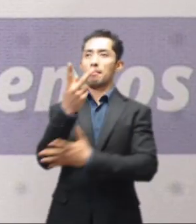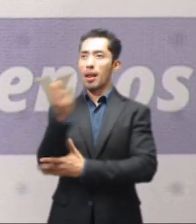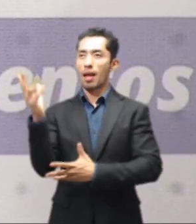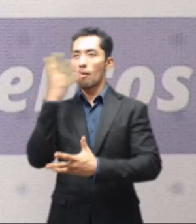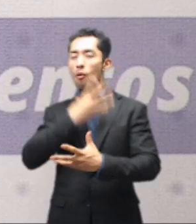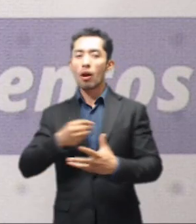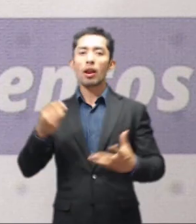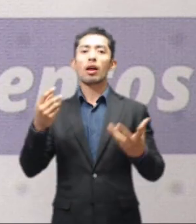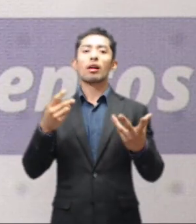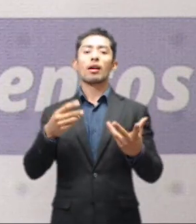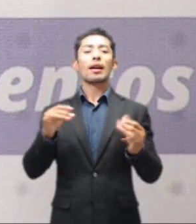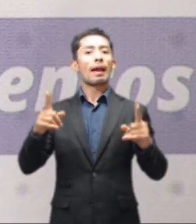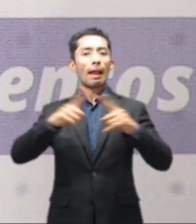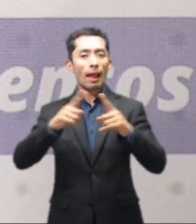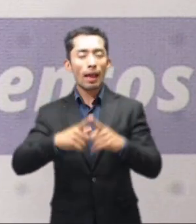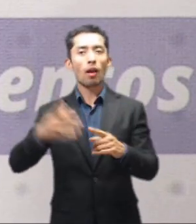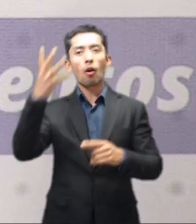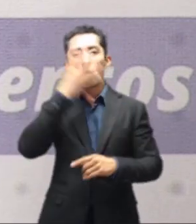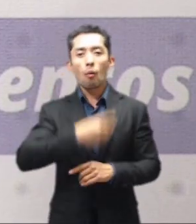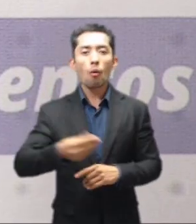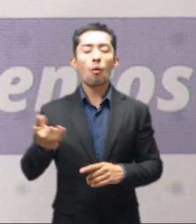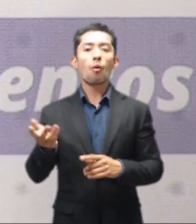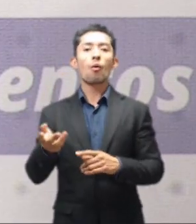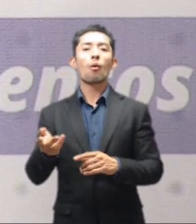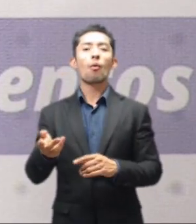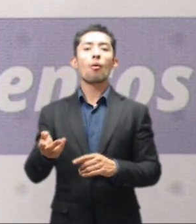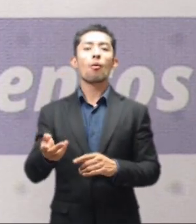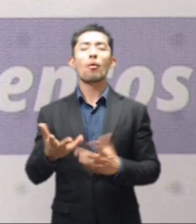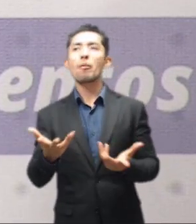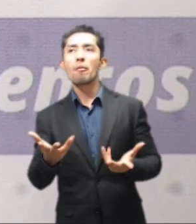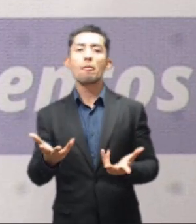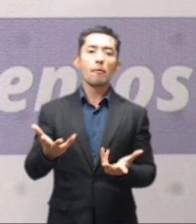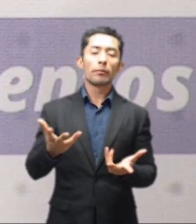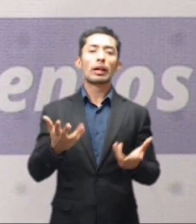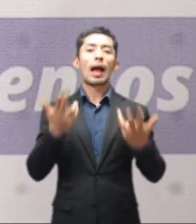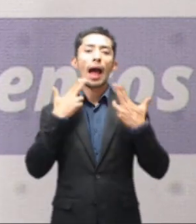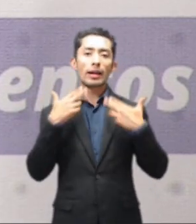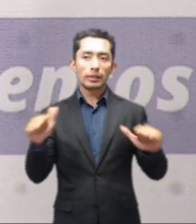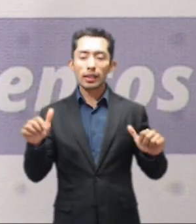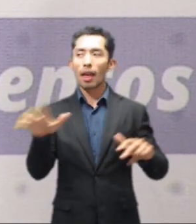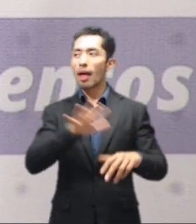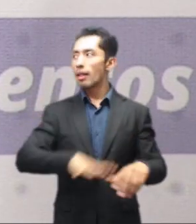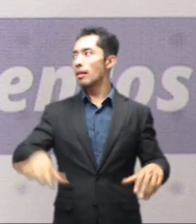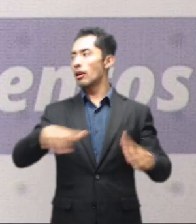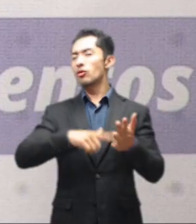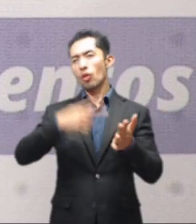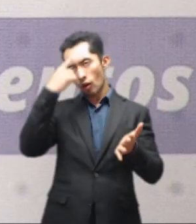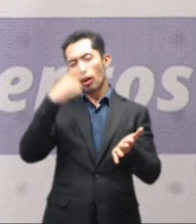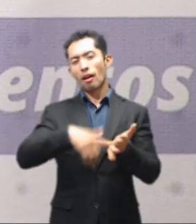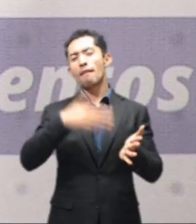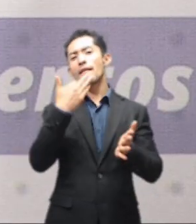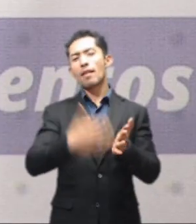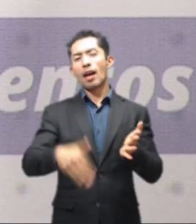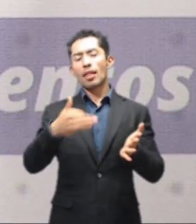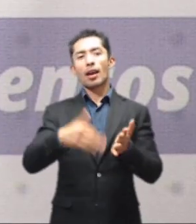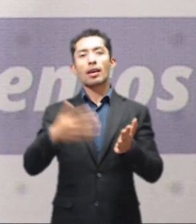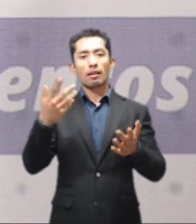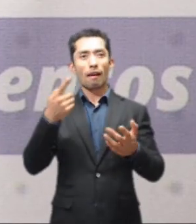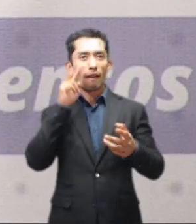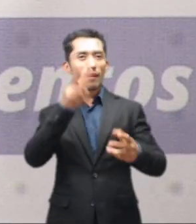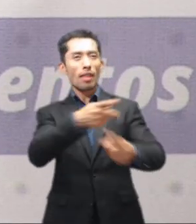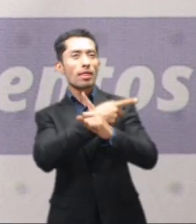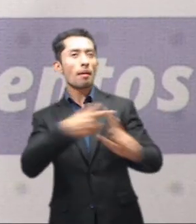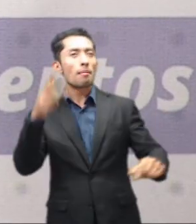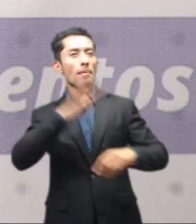cuestión de iglesias de eh haciendas yo creo que lo que hace falta para cambiar la imagen de paso